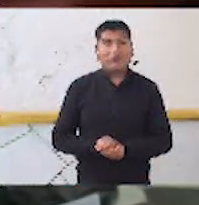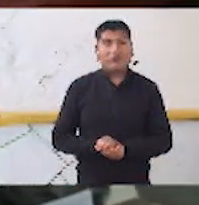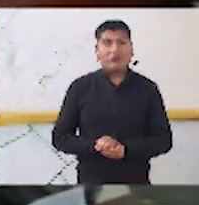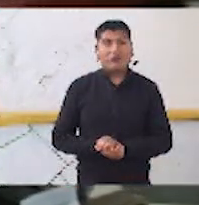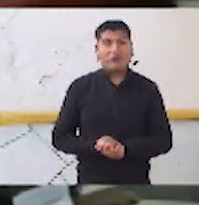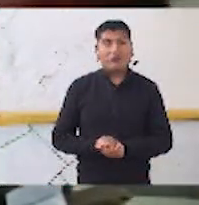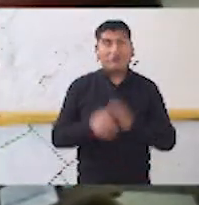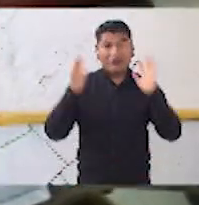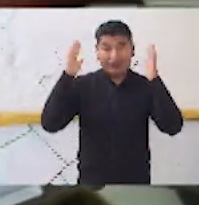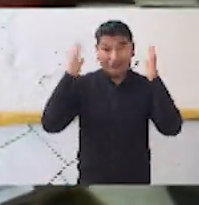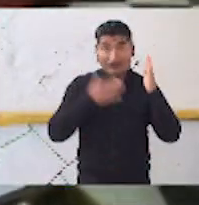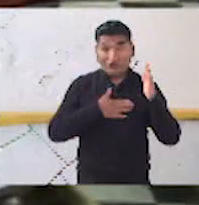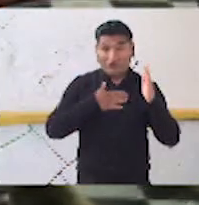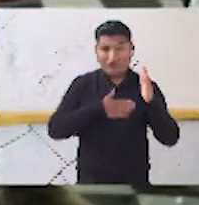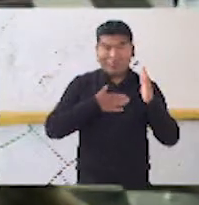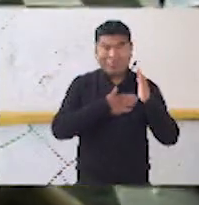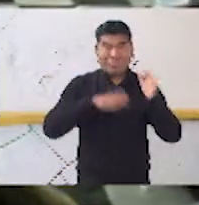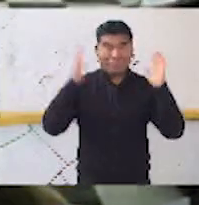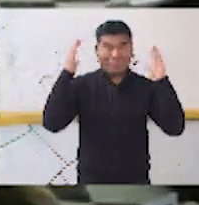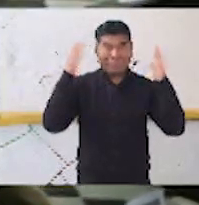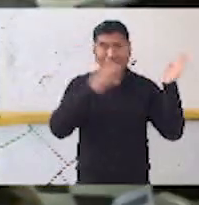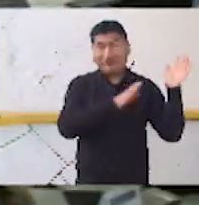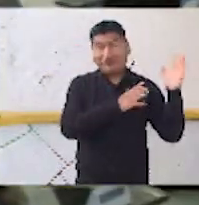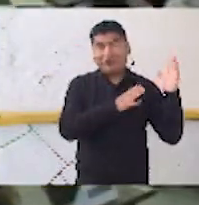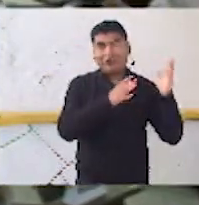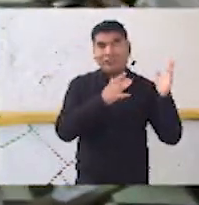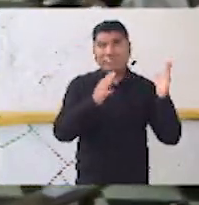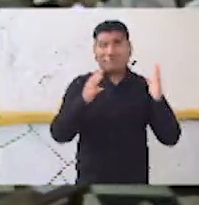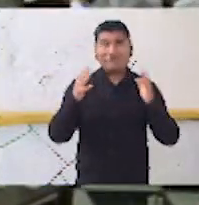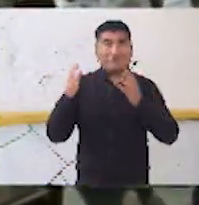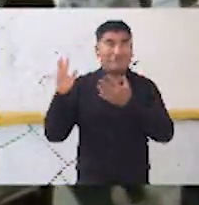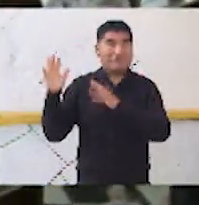Un aplauso grande para estos hermanos nuestros.